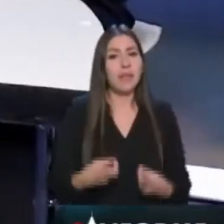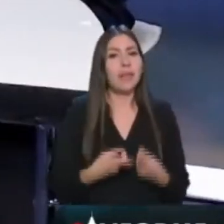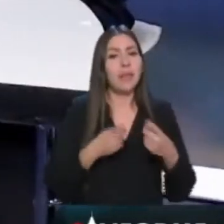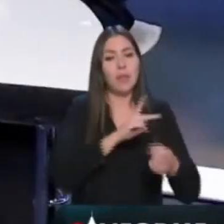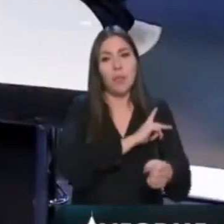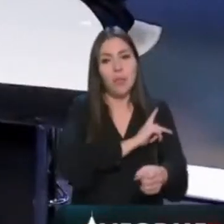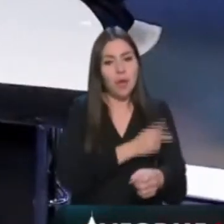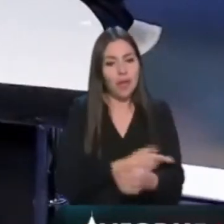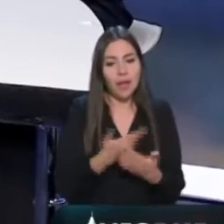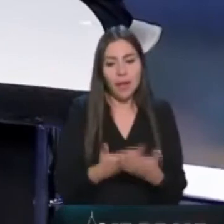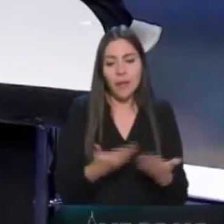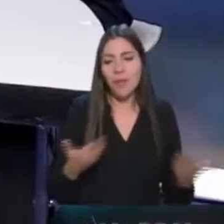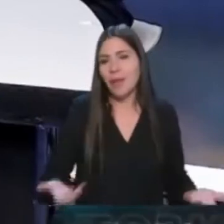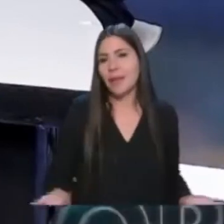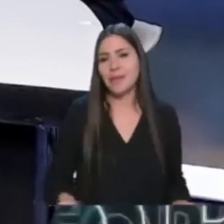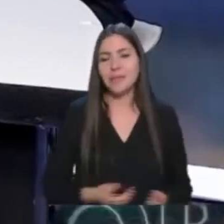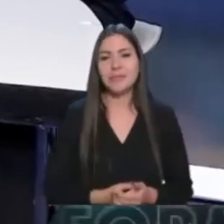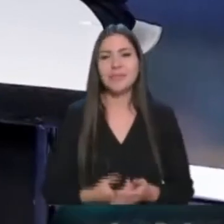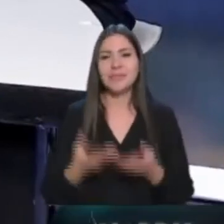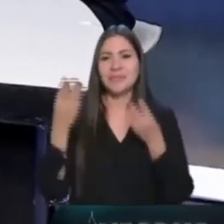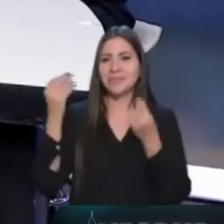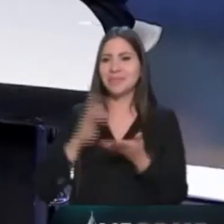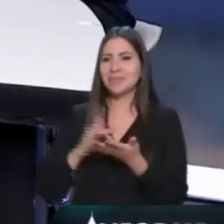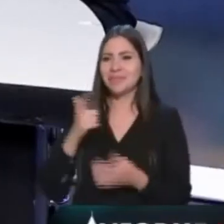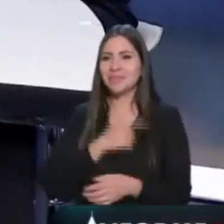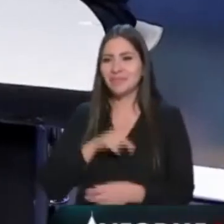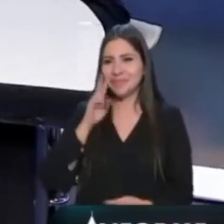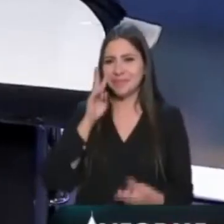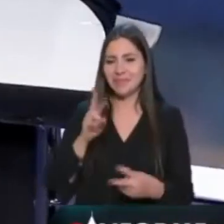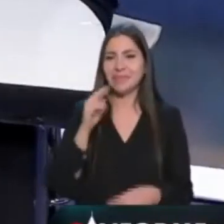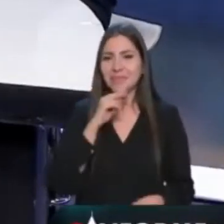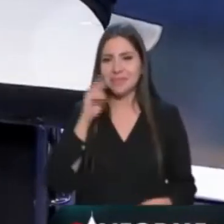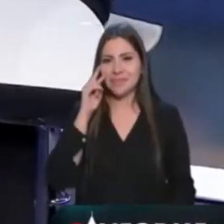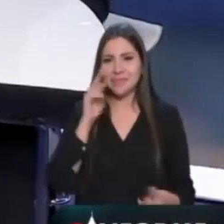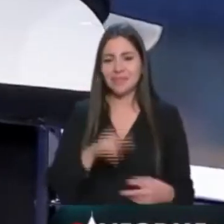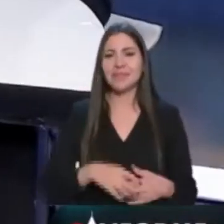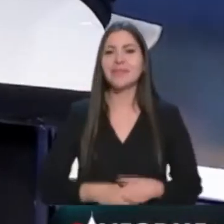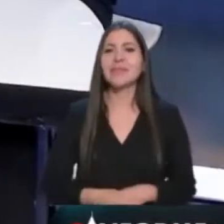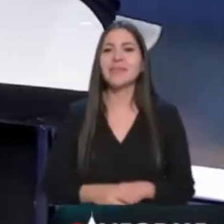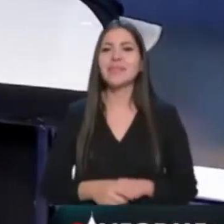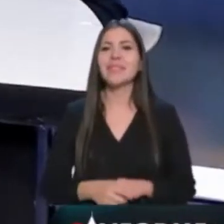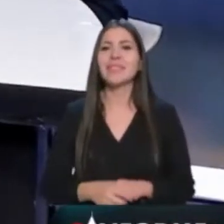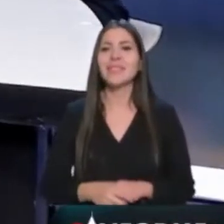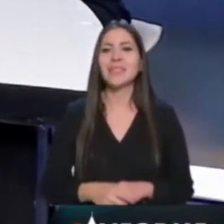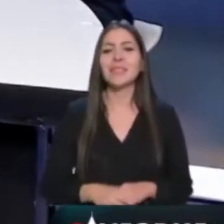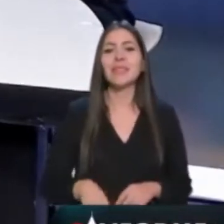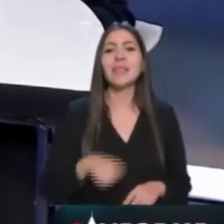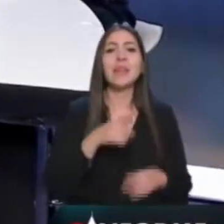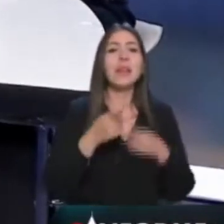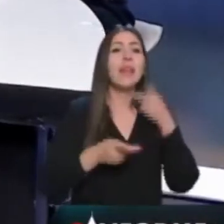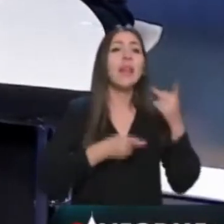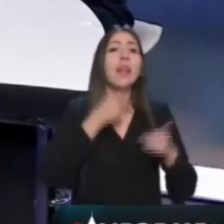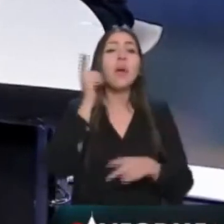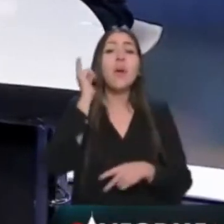Víctor, muchísimas gracias. Gracias, Víctor. Qué gusto verte. Y que no queden buenas intenciones y en discursos huecos. Exactamente. Así es.